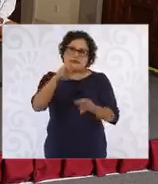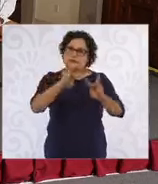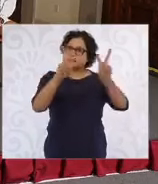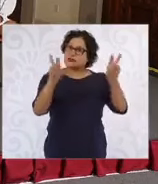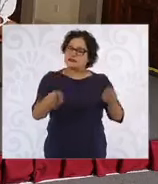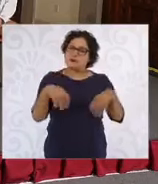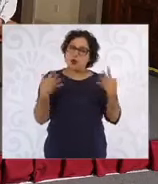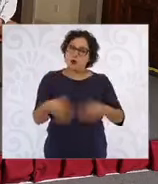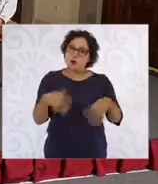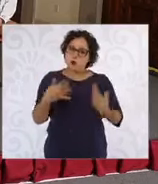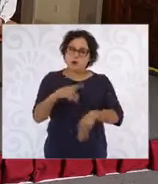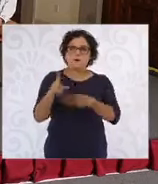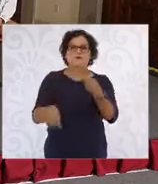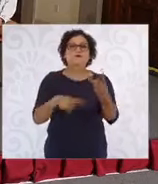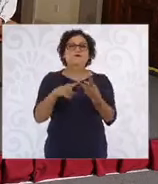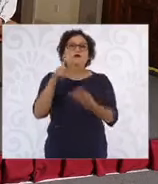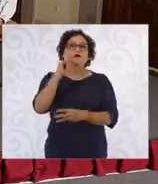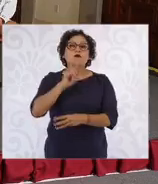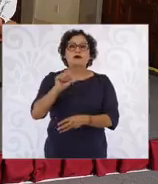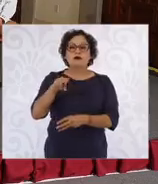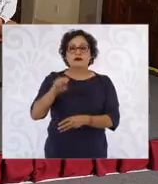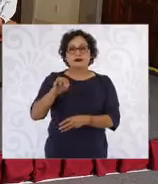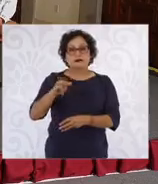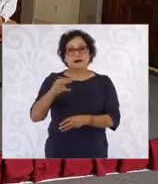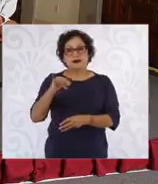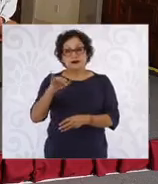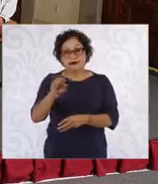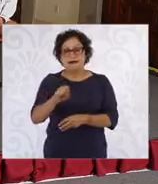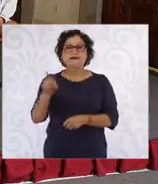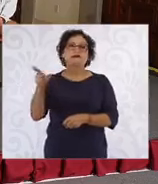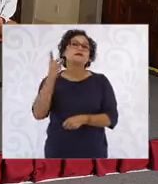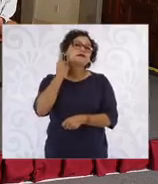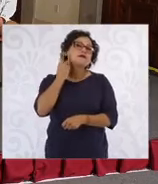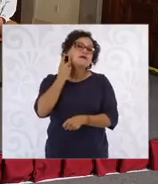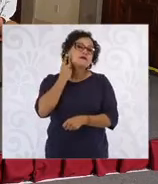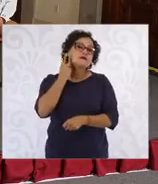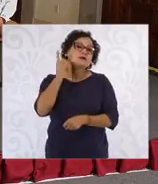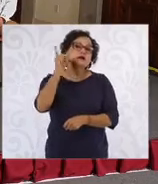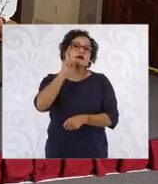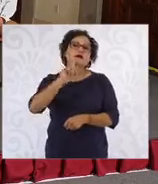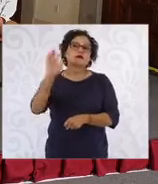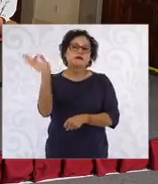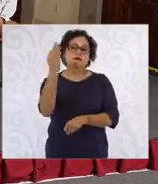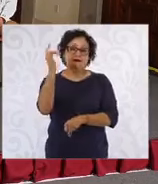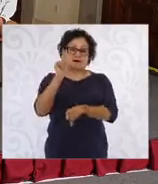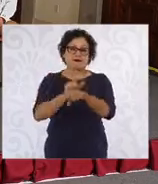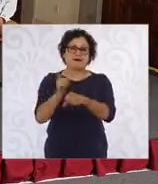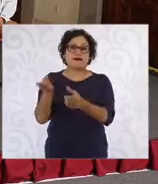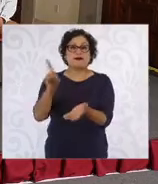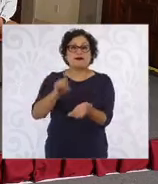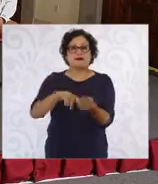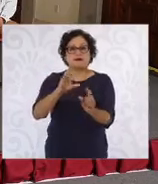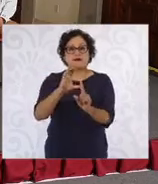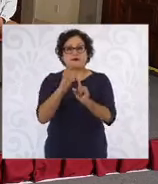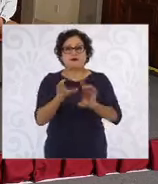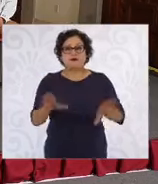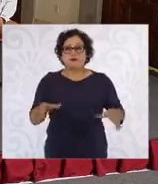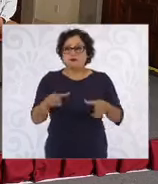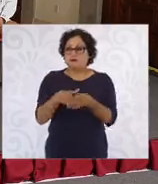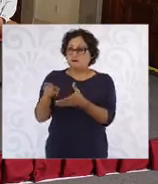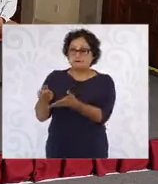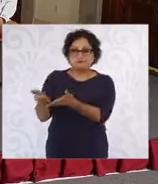A Anaís Burgos, que es diputada federal, que también es presidenta de la comisión y nos ayudó